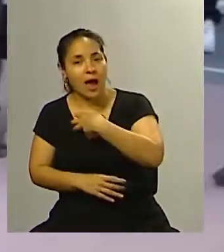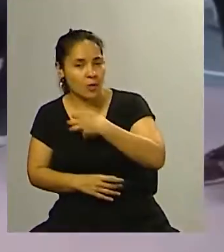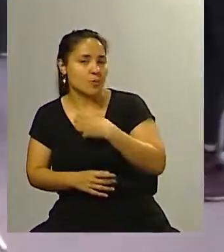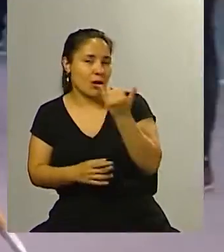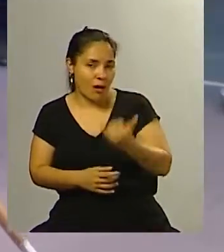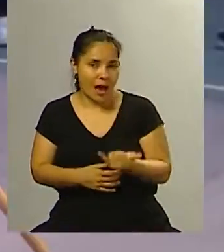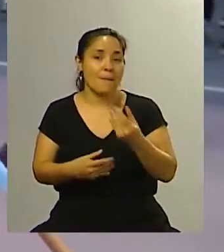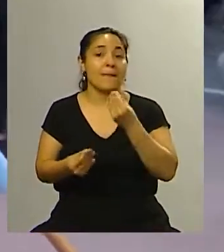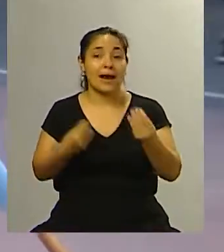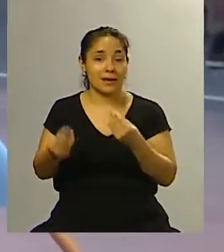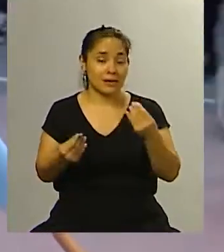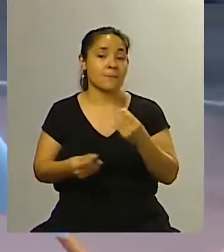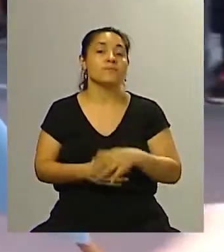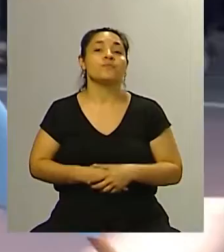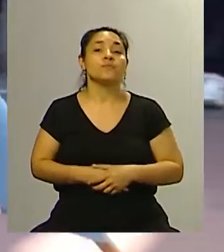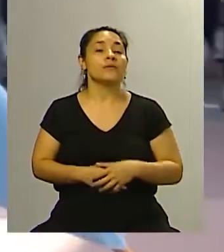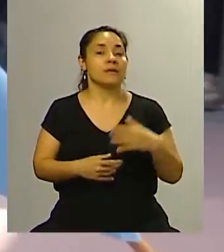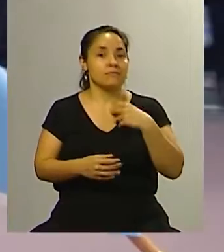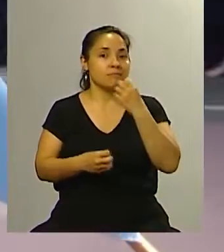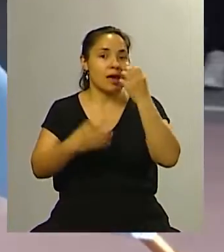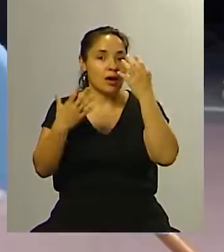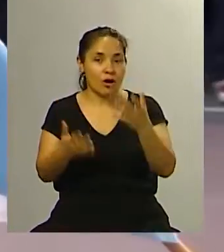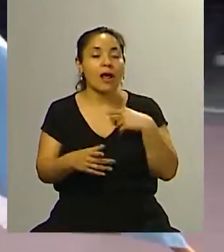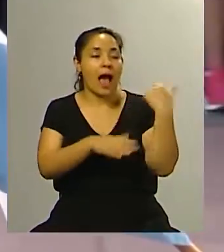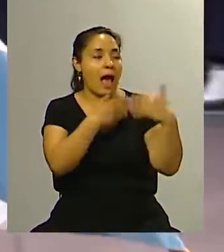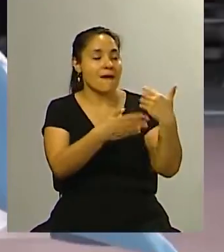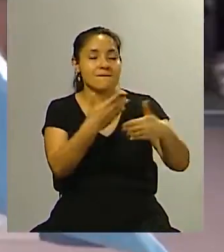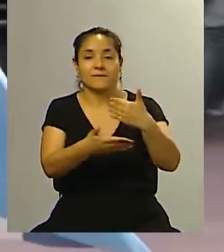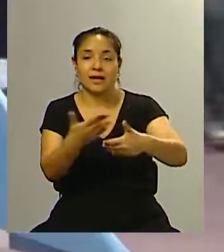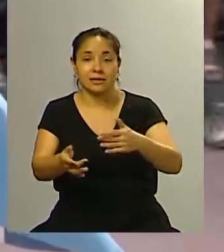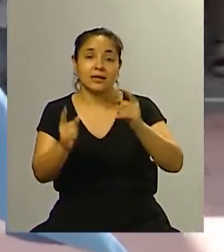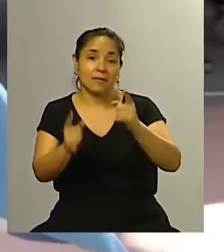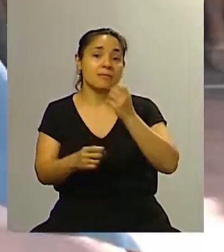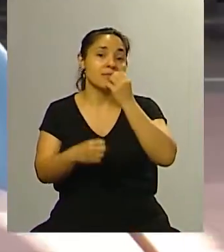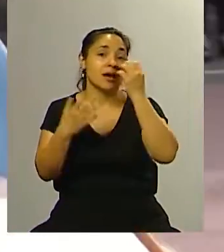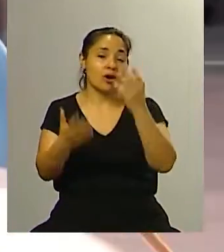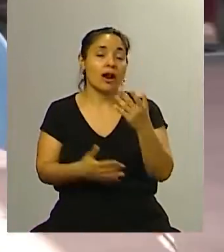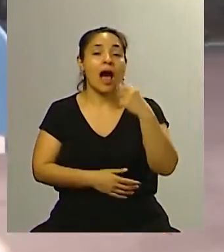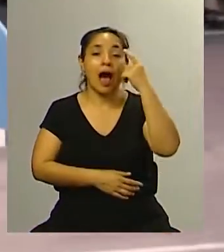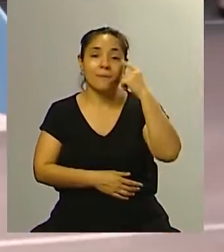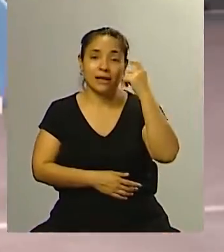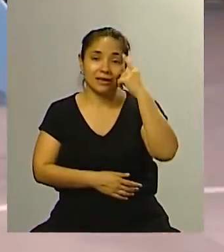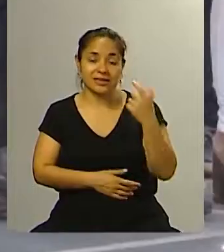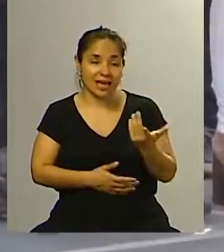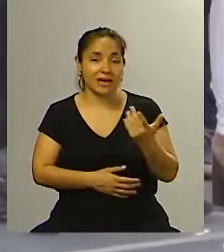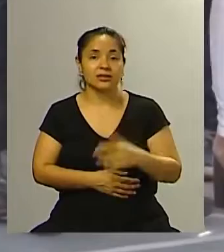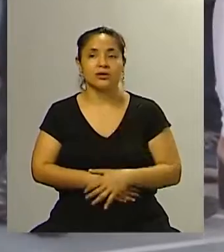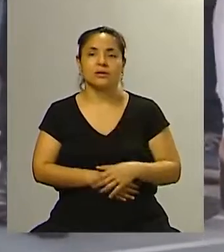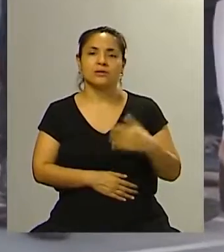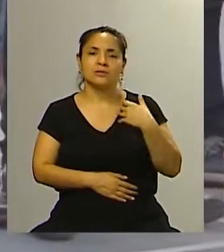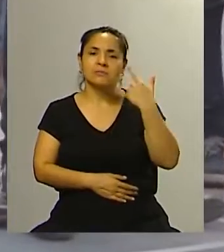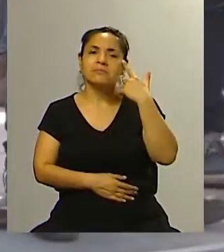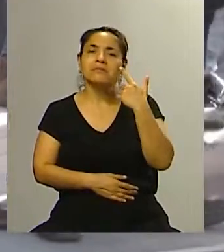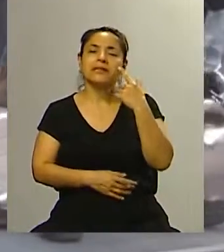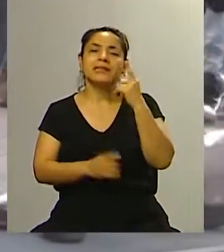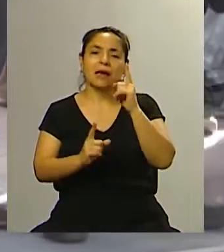puedan tener estas mejoras o estos avances que van a repercutir también en la mejora de sus aprendizajes. Me imagino que les mejora la